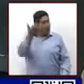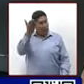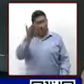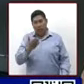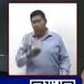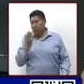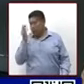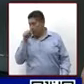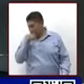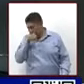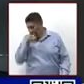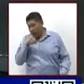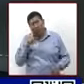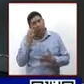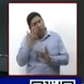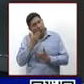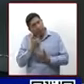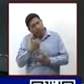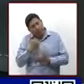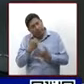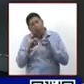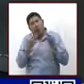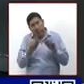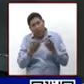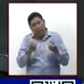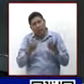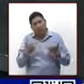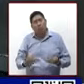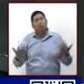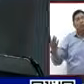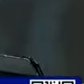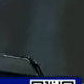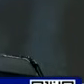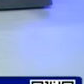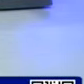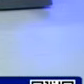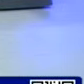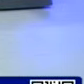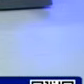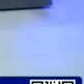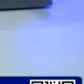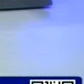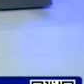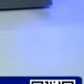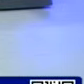el miembro más querido de la familia. Así son las mascotas hoy en día.